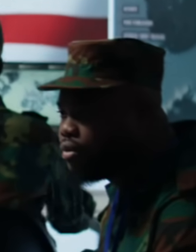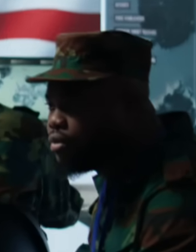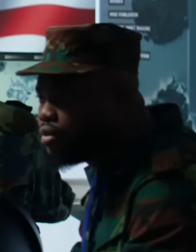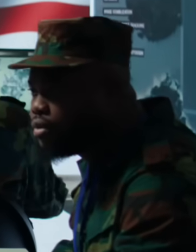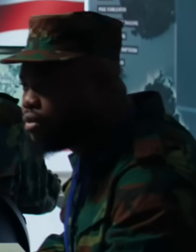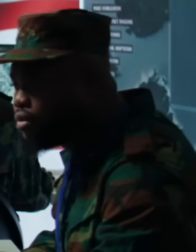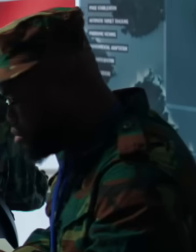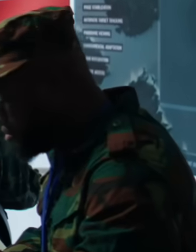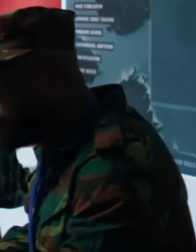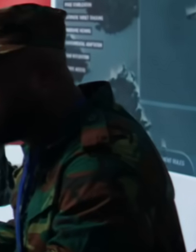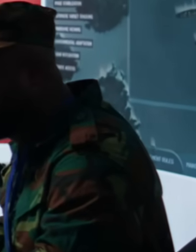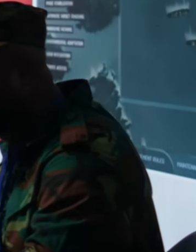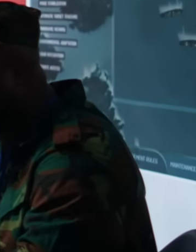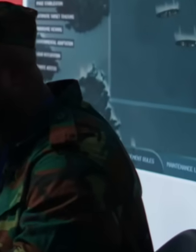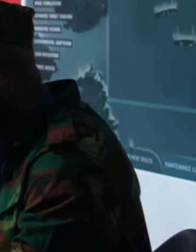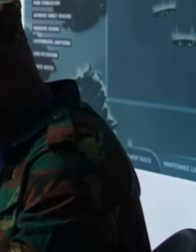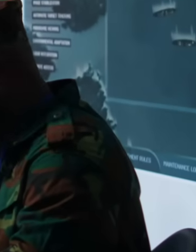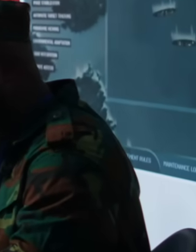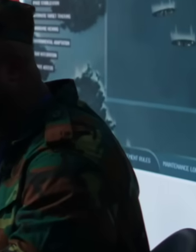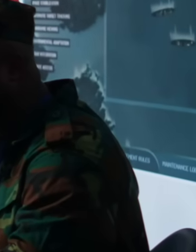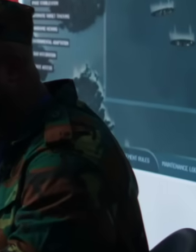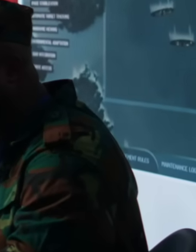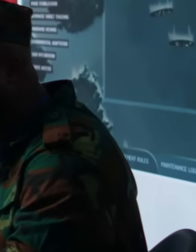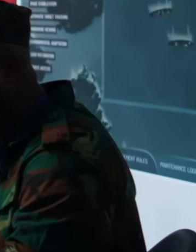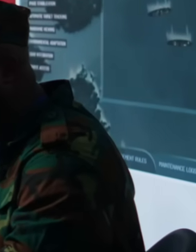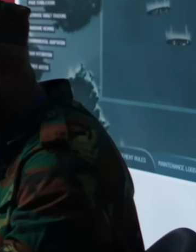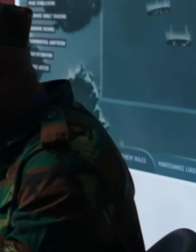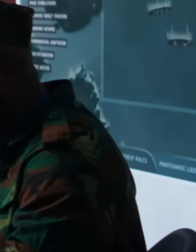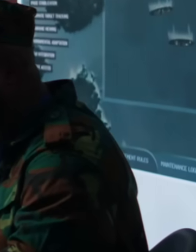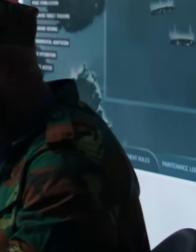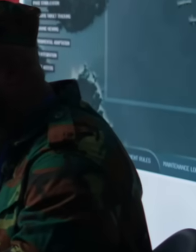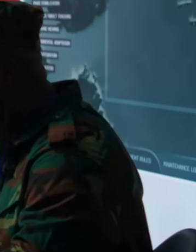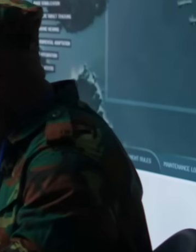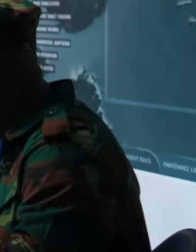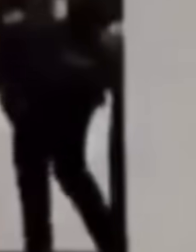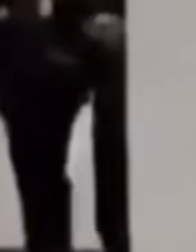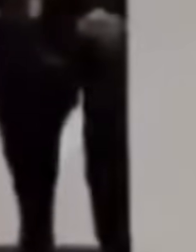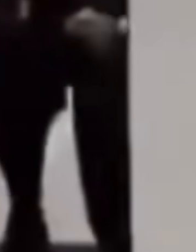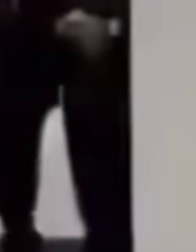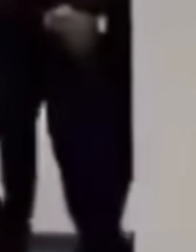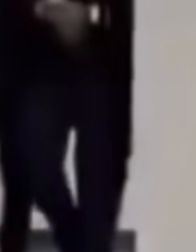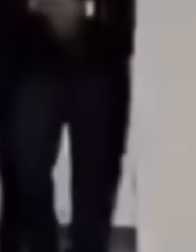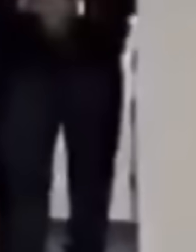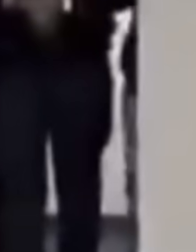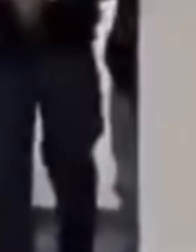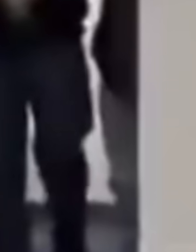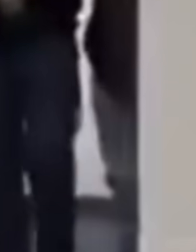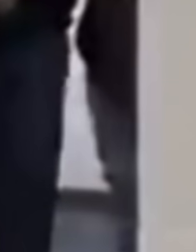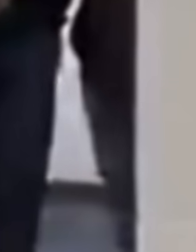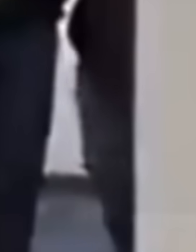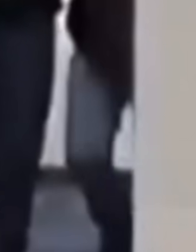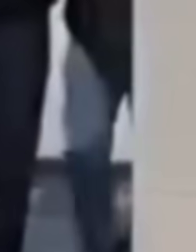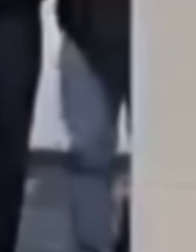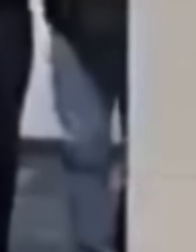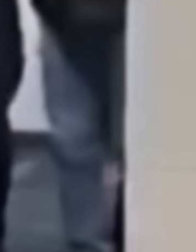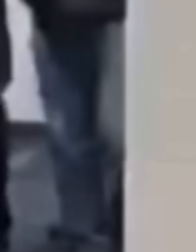hace unos días. Aunque ya hubo un posicionamiento de nuestra parte, quisiera leer un posicionamiento más